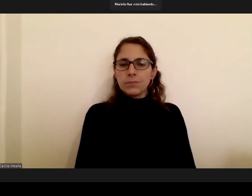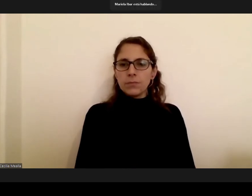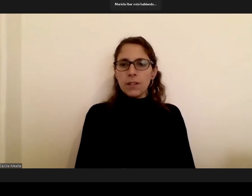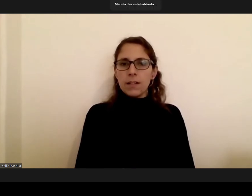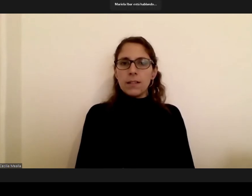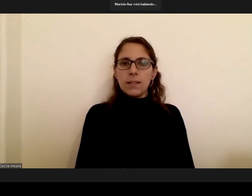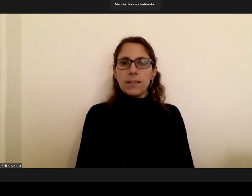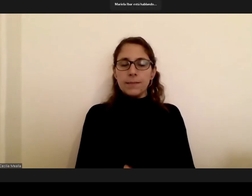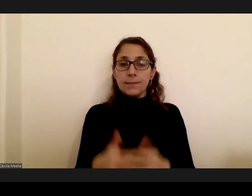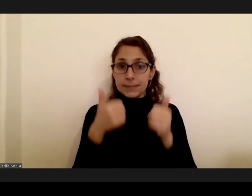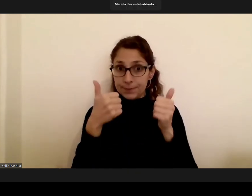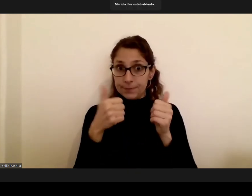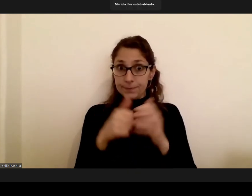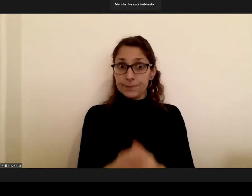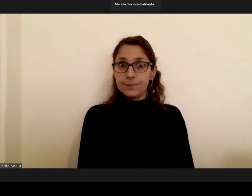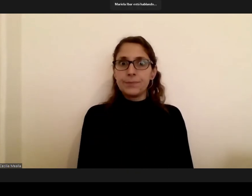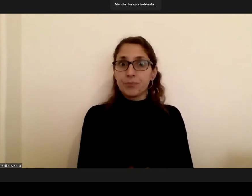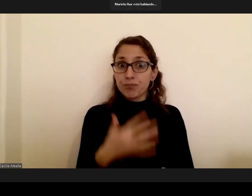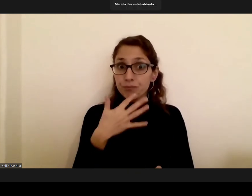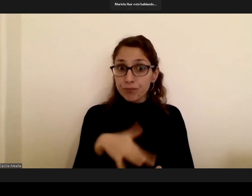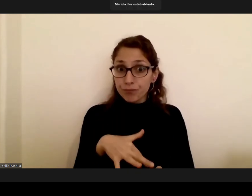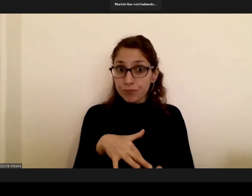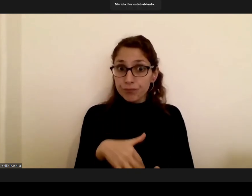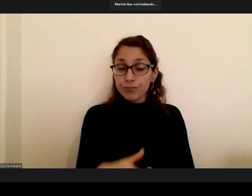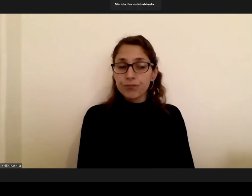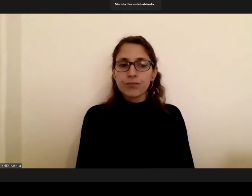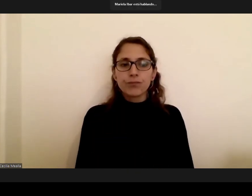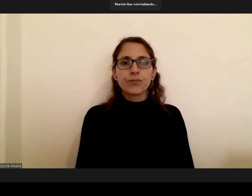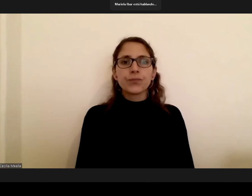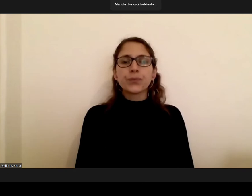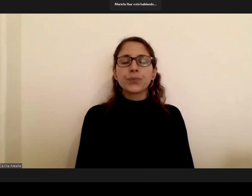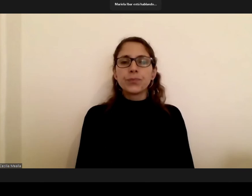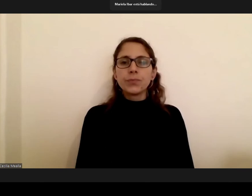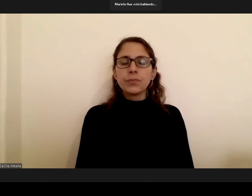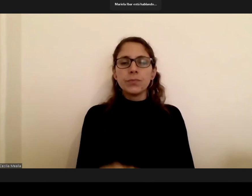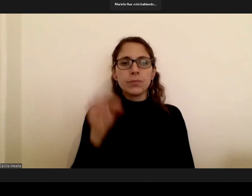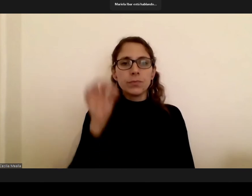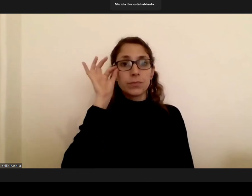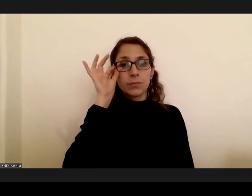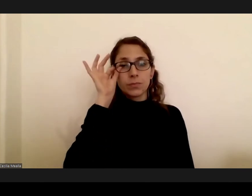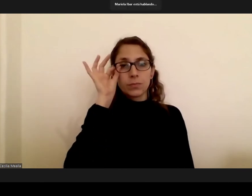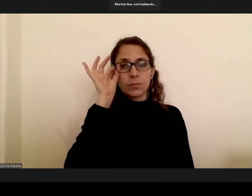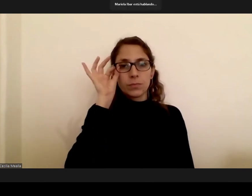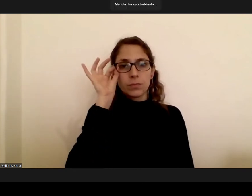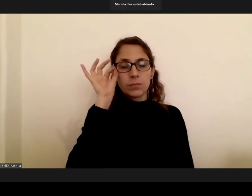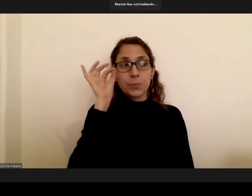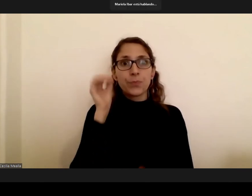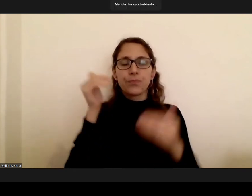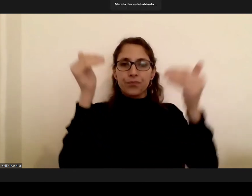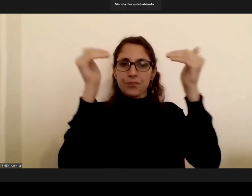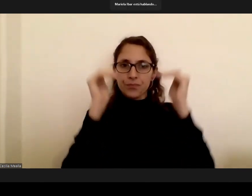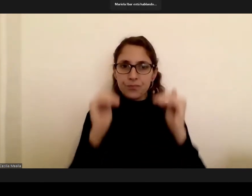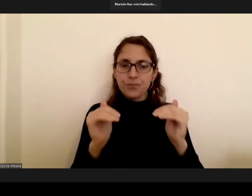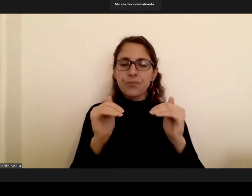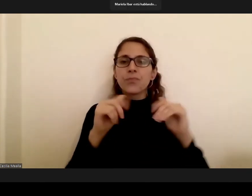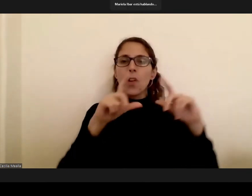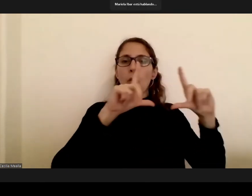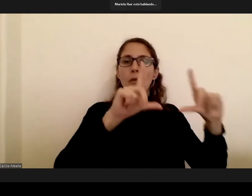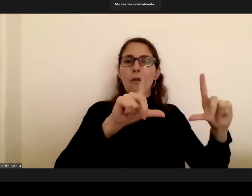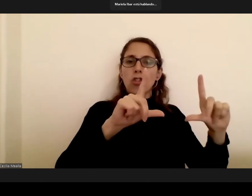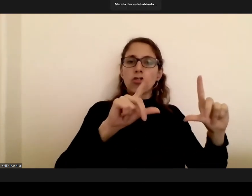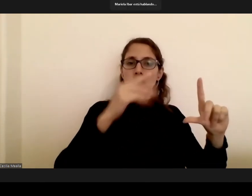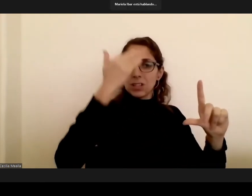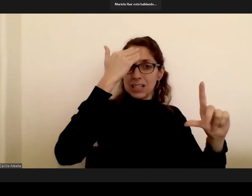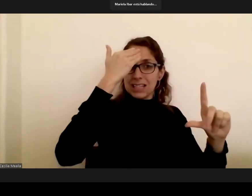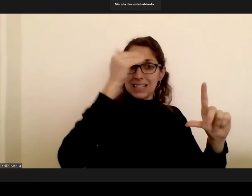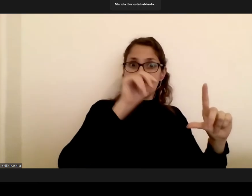¿Sí? ¿Queda claro ahí? Entonces, después, acá tienen la foto 15.3,